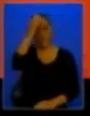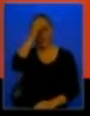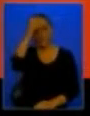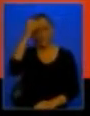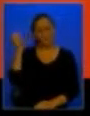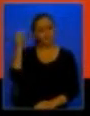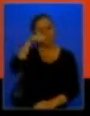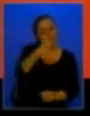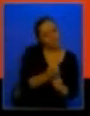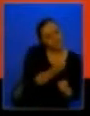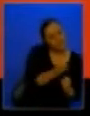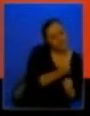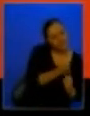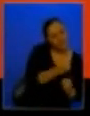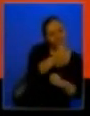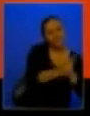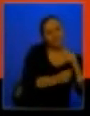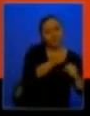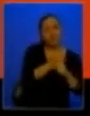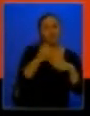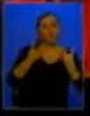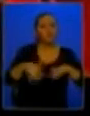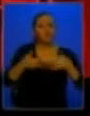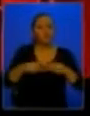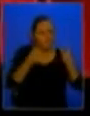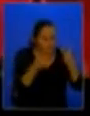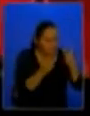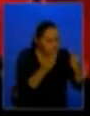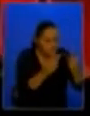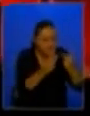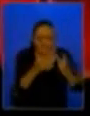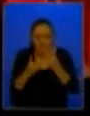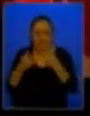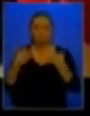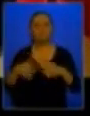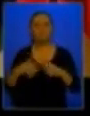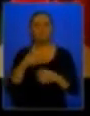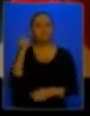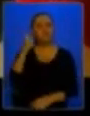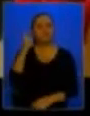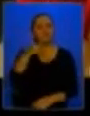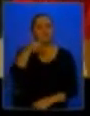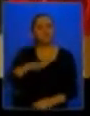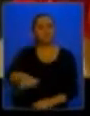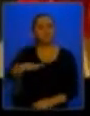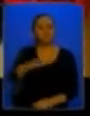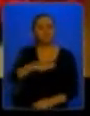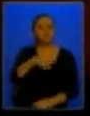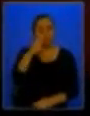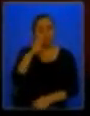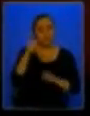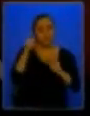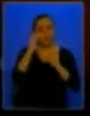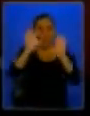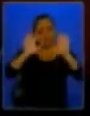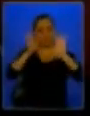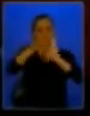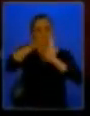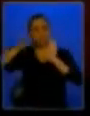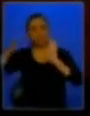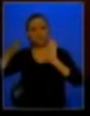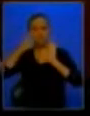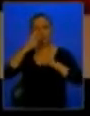fue donde se encendió el motor que transformó Ecuador hace una década. Alfonso Tulpa, presidente de la